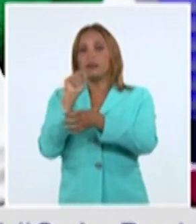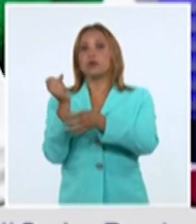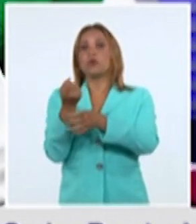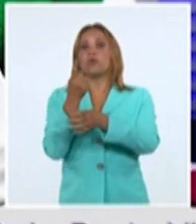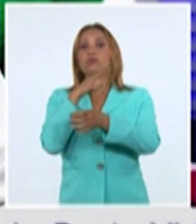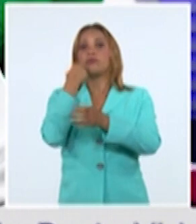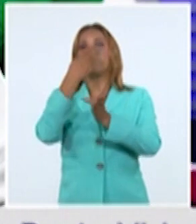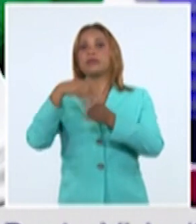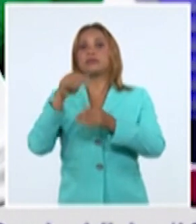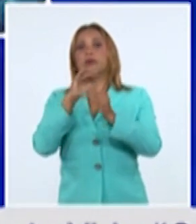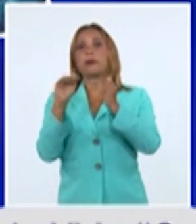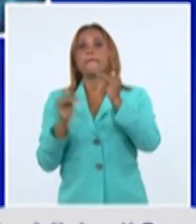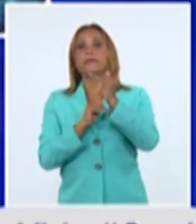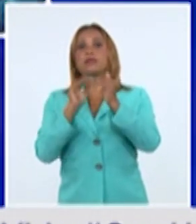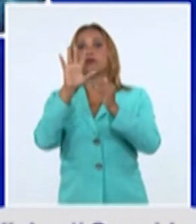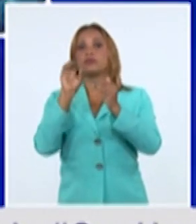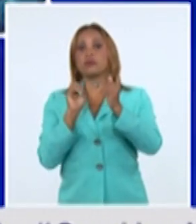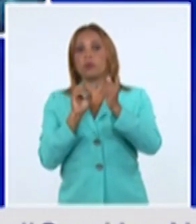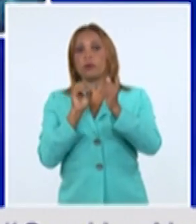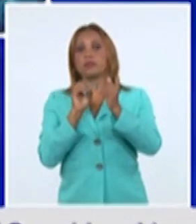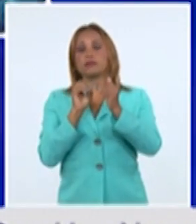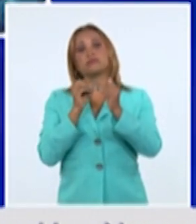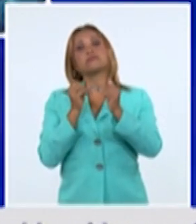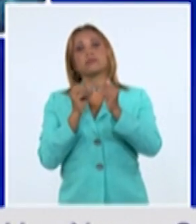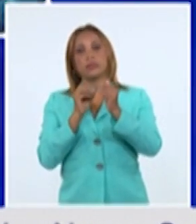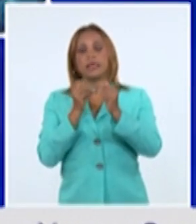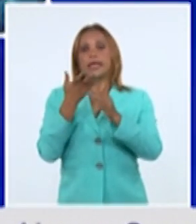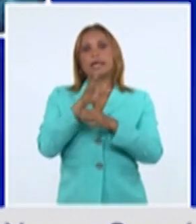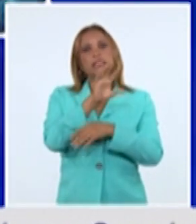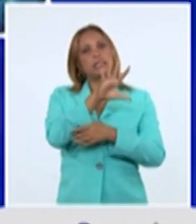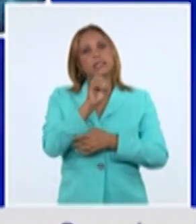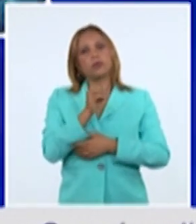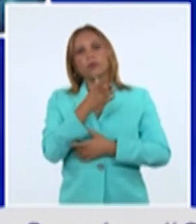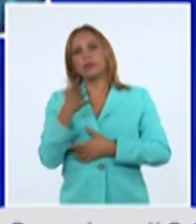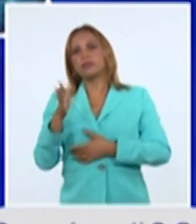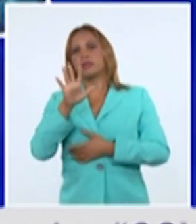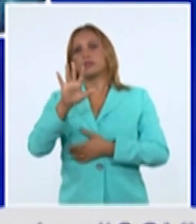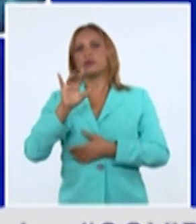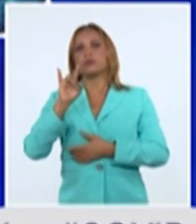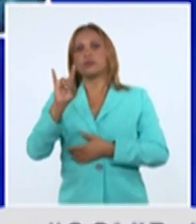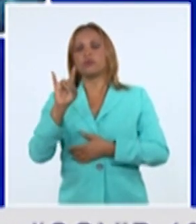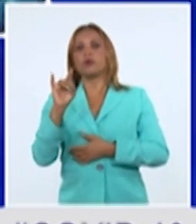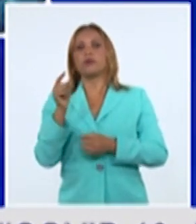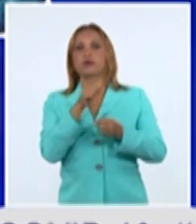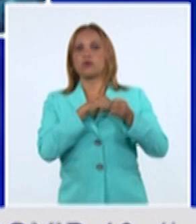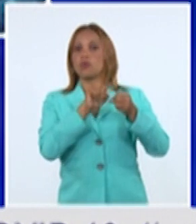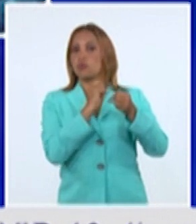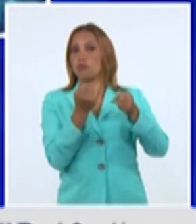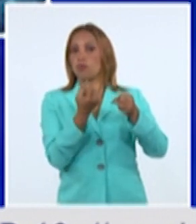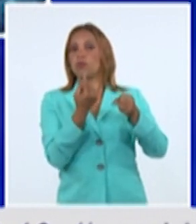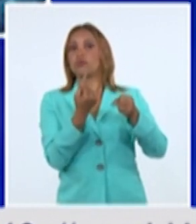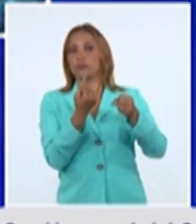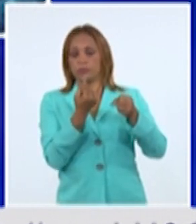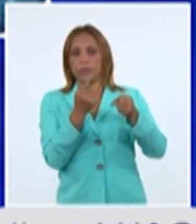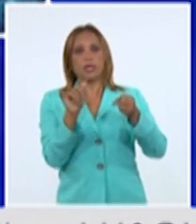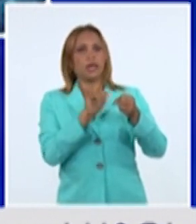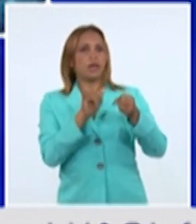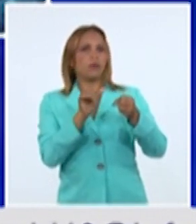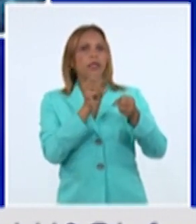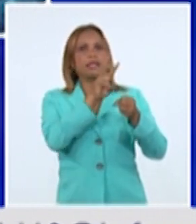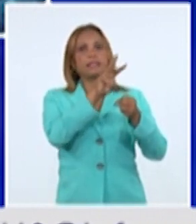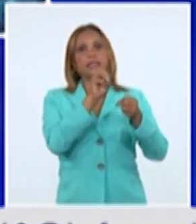menor de 50 años, entre 50 y 59, un fallecido también, igual que entre